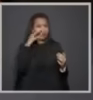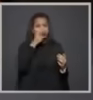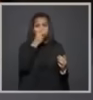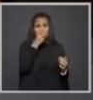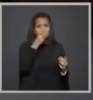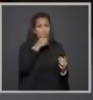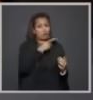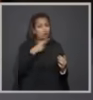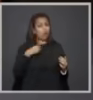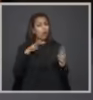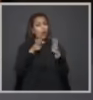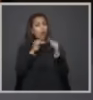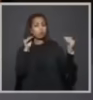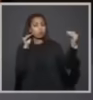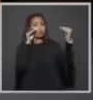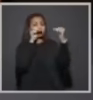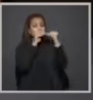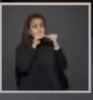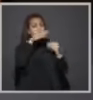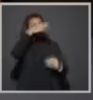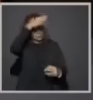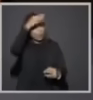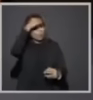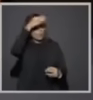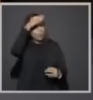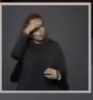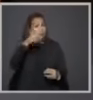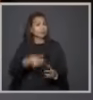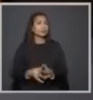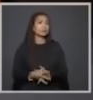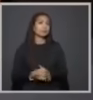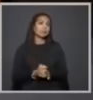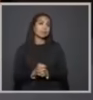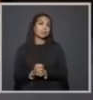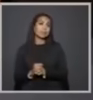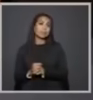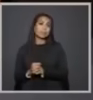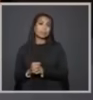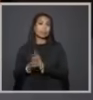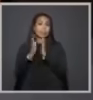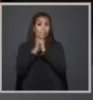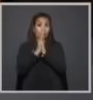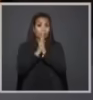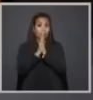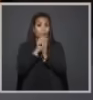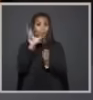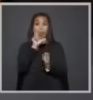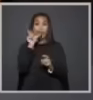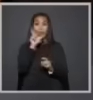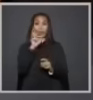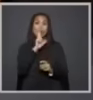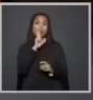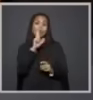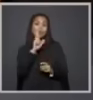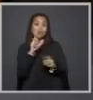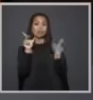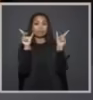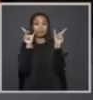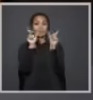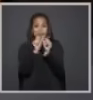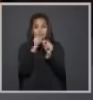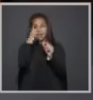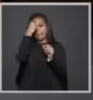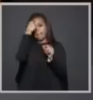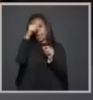parte del aprendizaje. Muchas gracias, candidato. Intentaremos ser breves con las siguientes preguntas para tener tiempo suficiente de